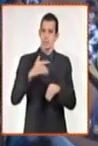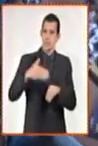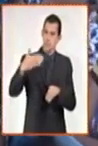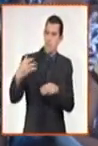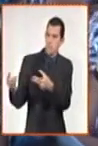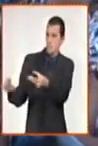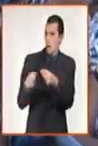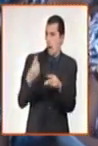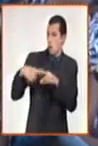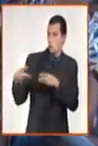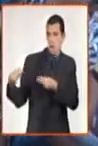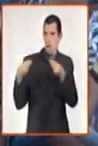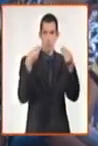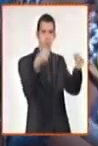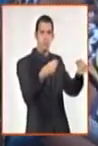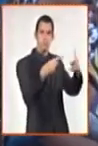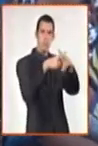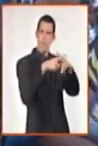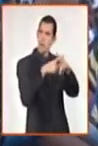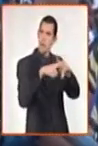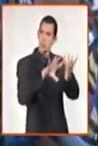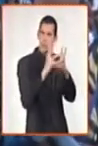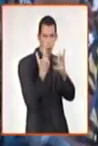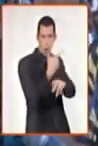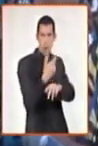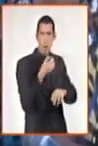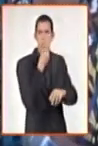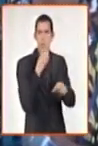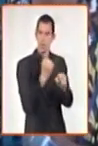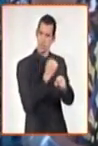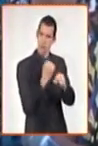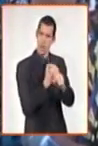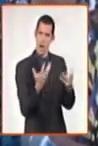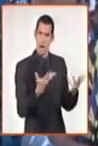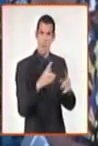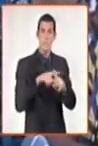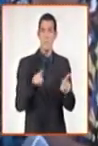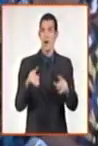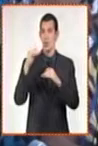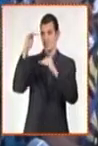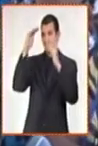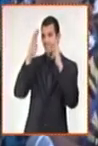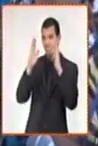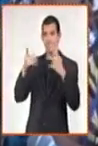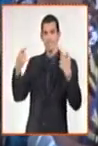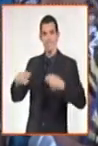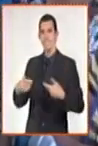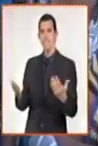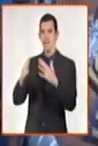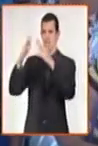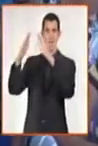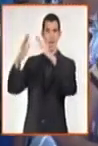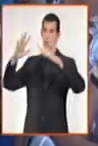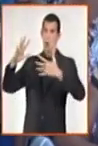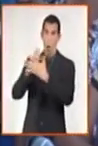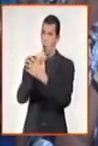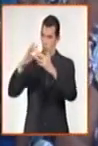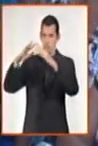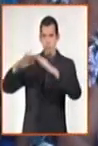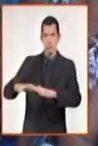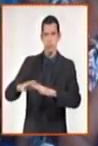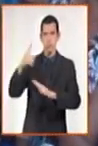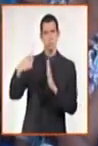suministros se recuperan rápido y hay que trabajar con más tiempo en los derrumbes los derrumbes totales, pero todo va a